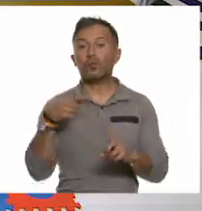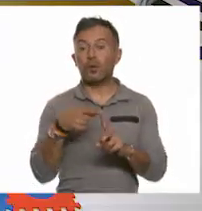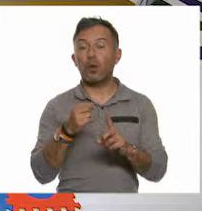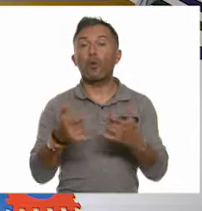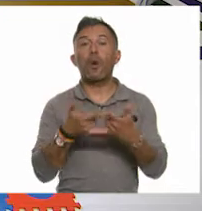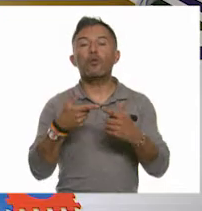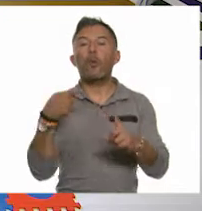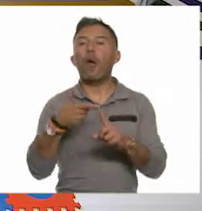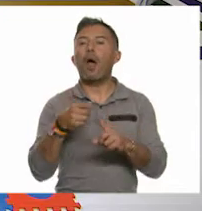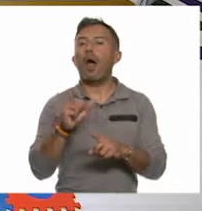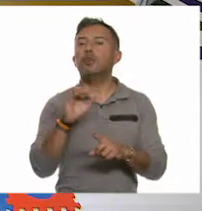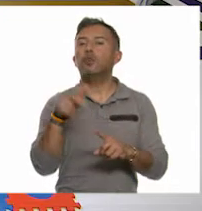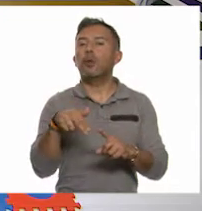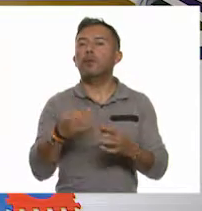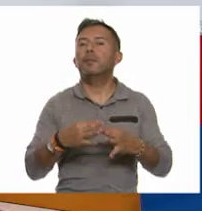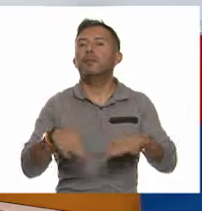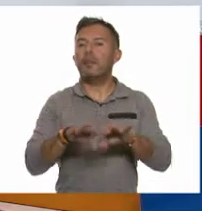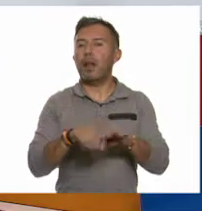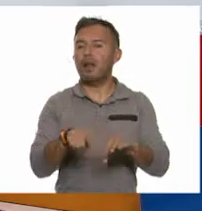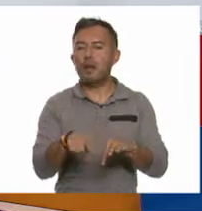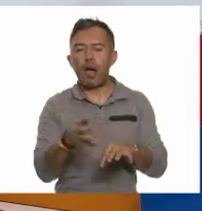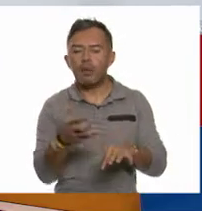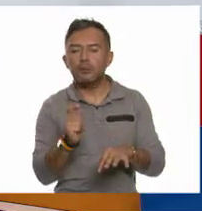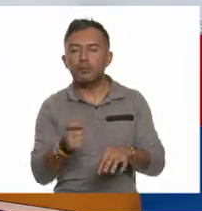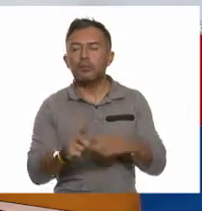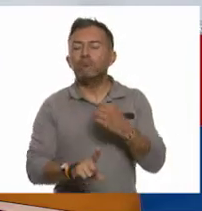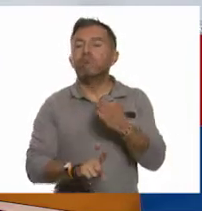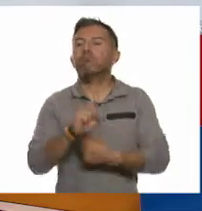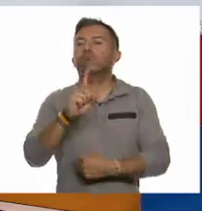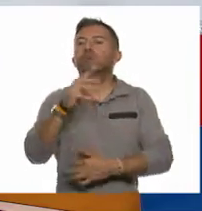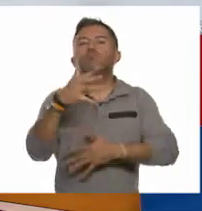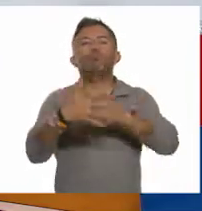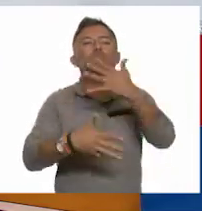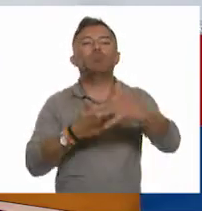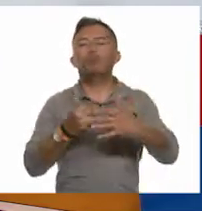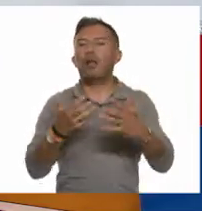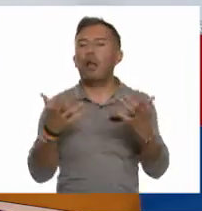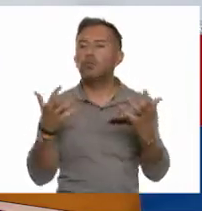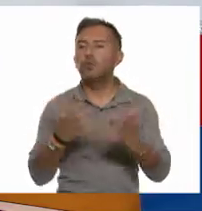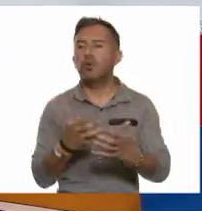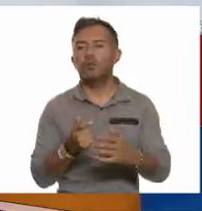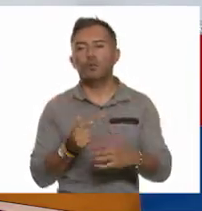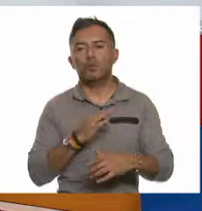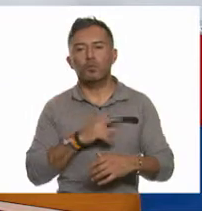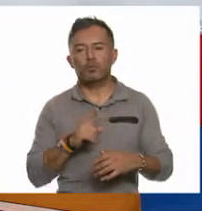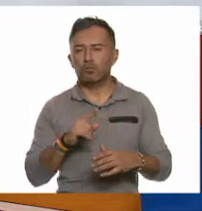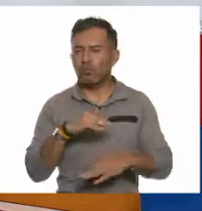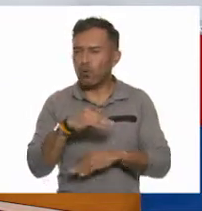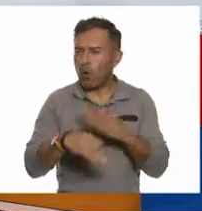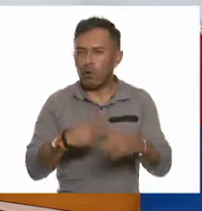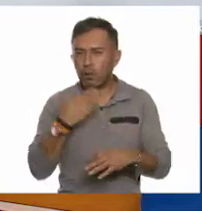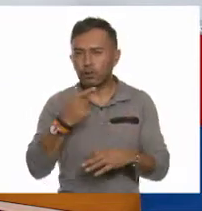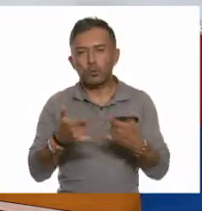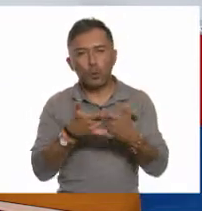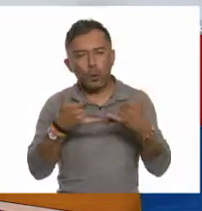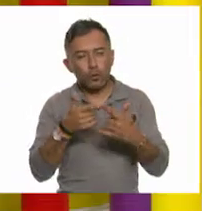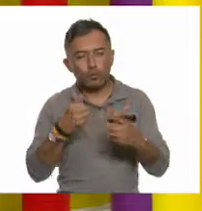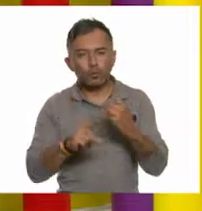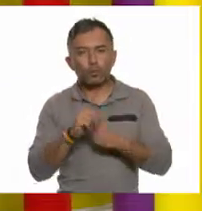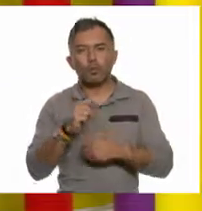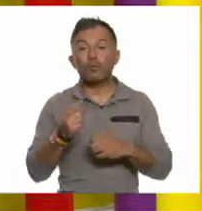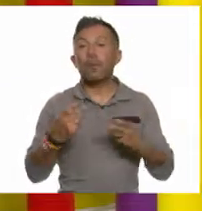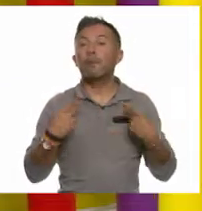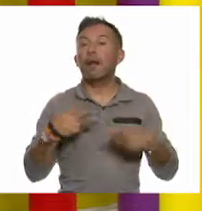del cuento. Ahí encontramos el conflicto y toda la acción que hacen toda la acción, lo bueno de los cuentos, que hacen